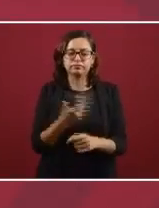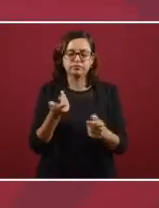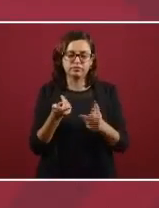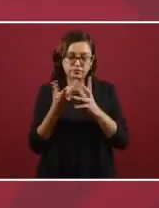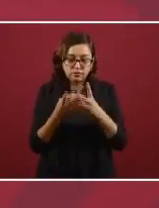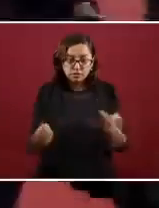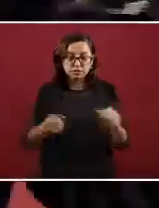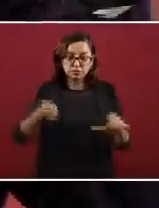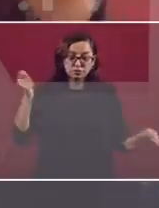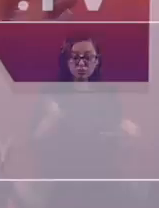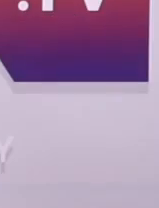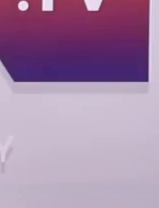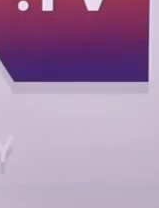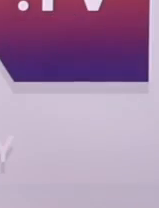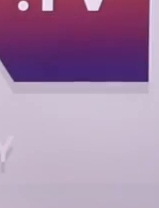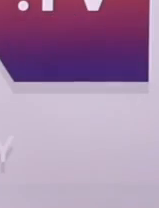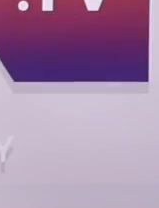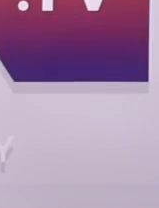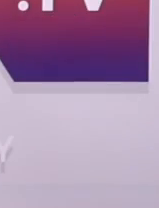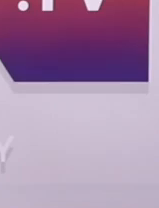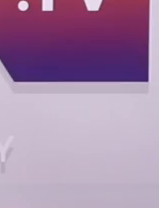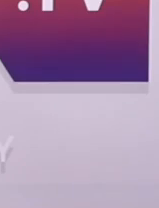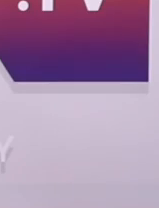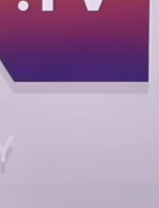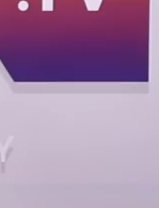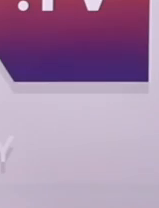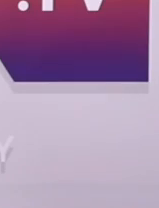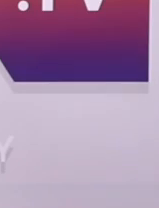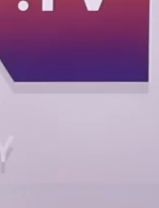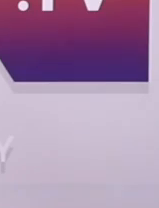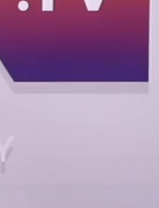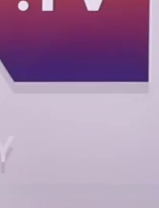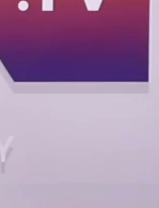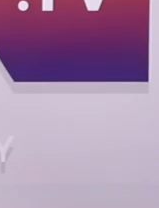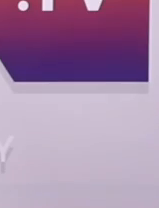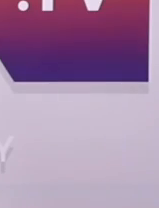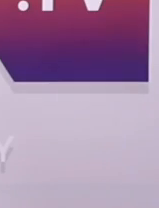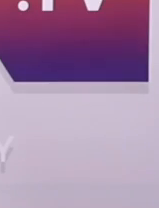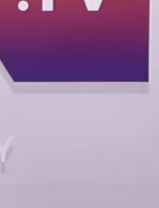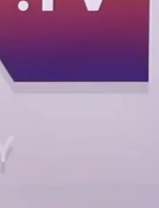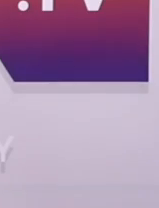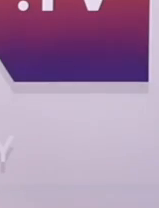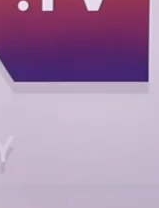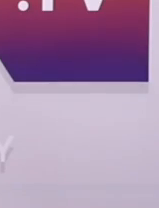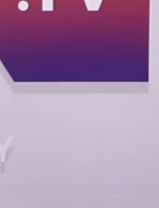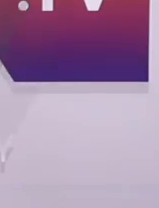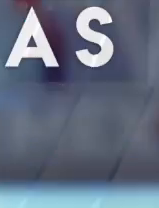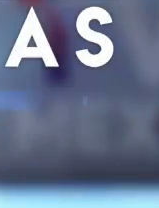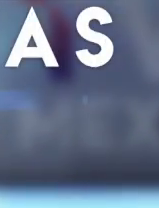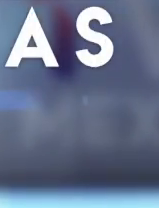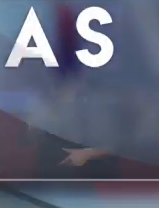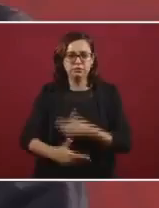refinería de Dos Bocas y el Tren Maya, son parte de los proyectos prioritarios para el presidente de la República, Andrés Manuel López